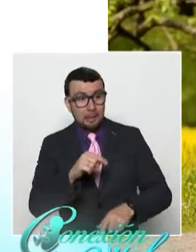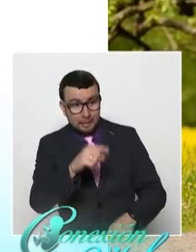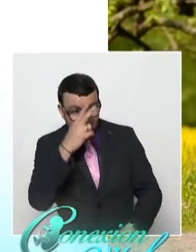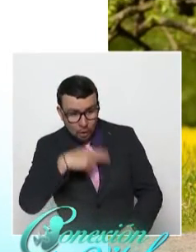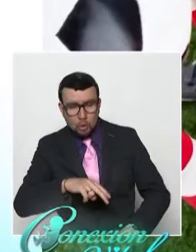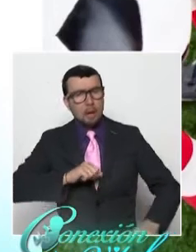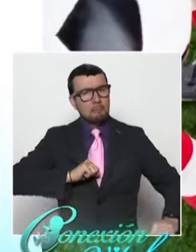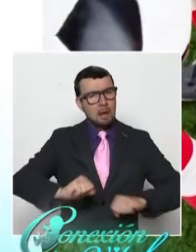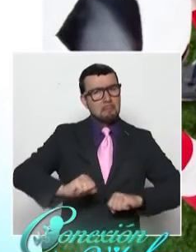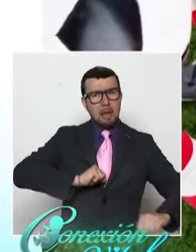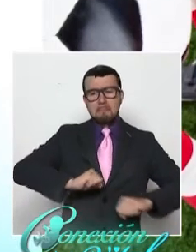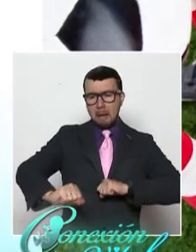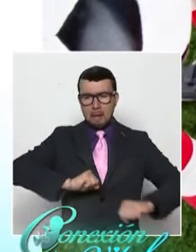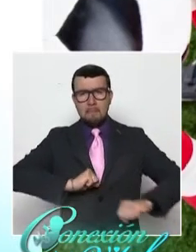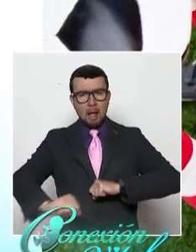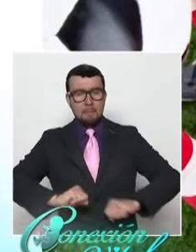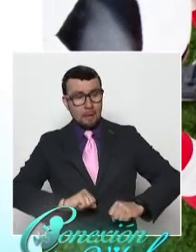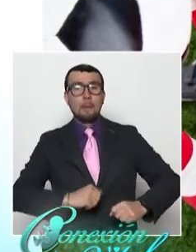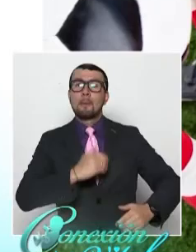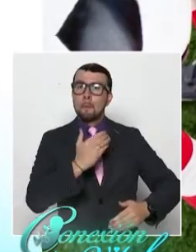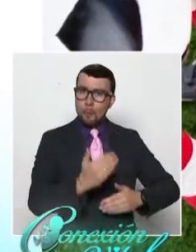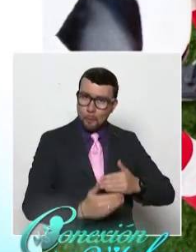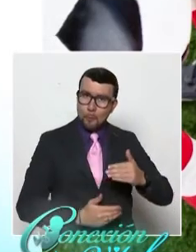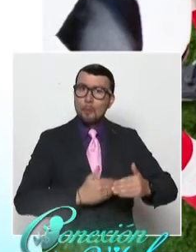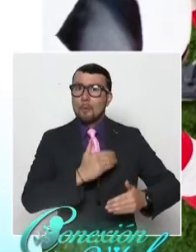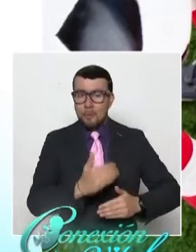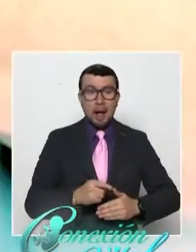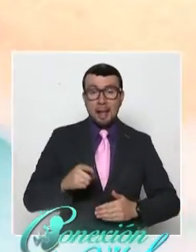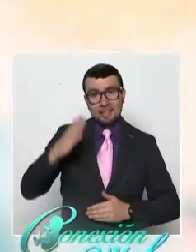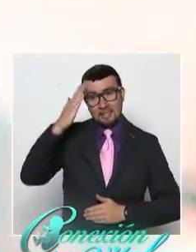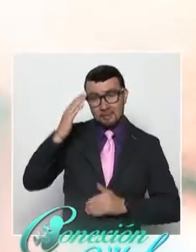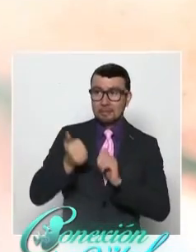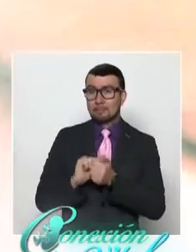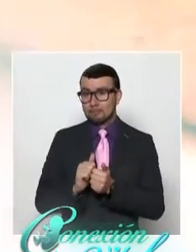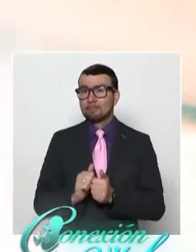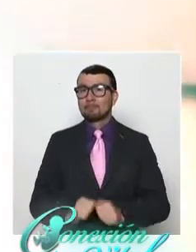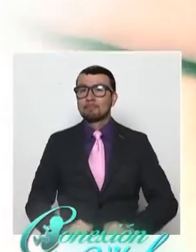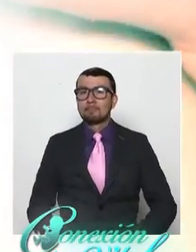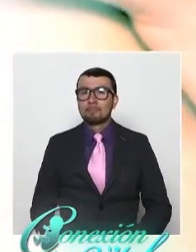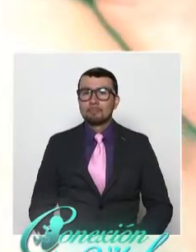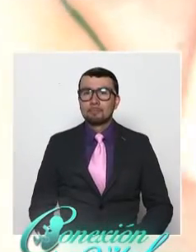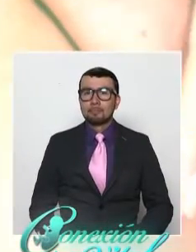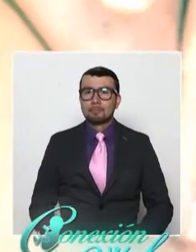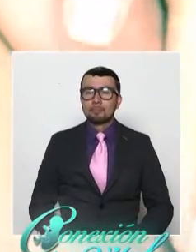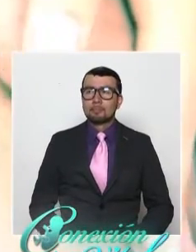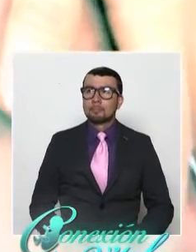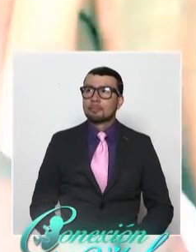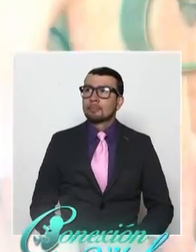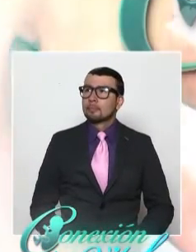de actividad física para que así se empiecen a familiarizar con el deporte.